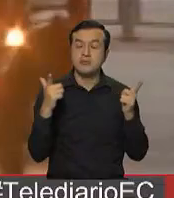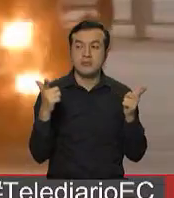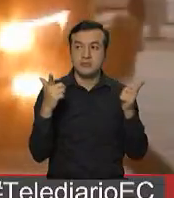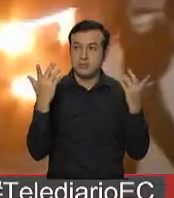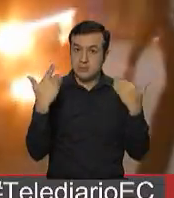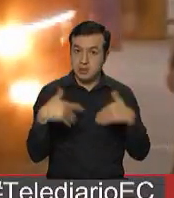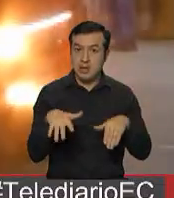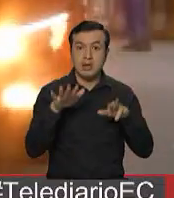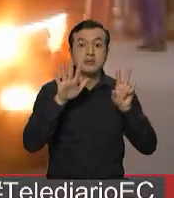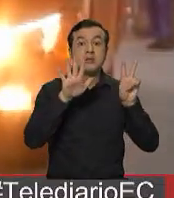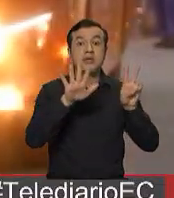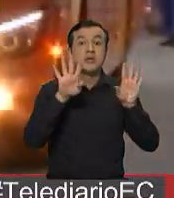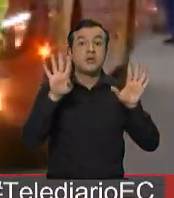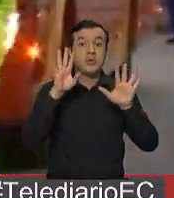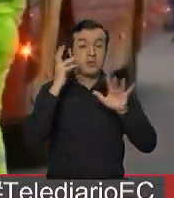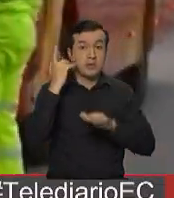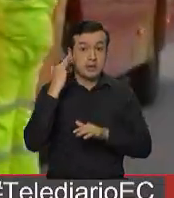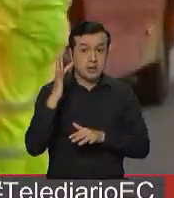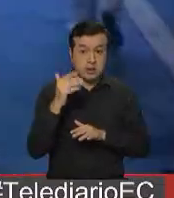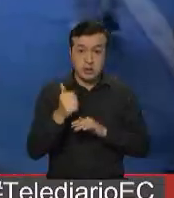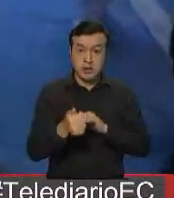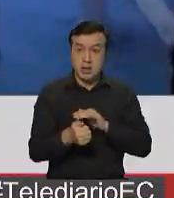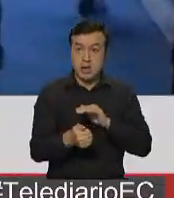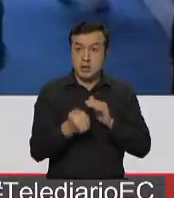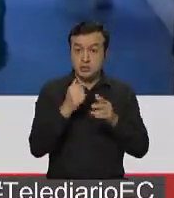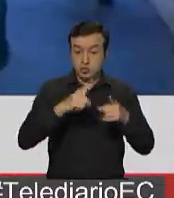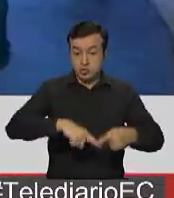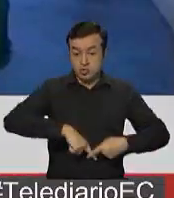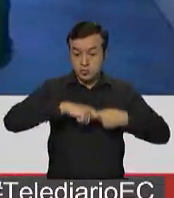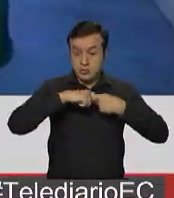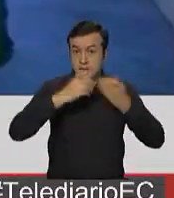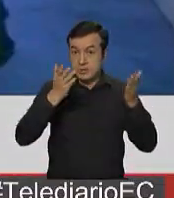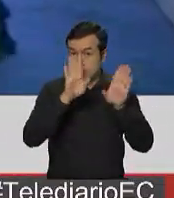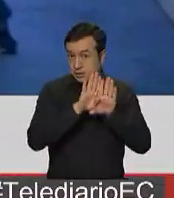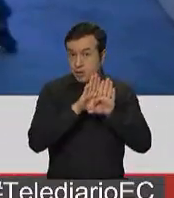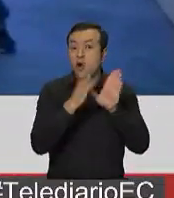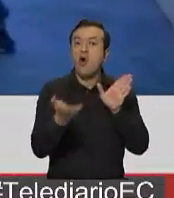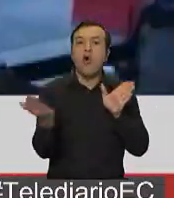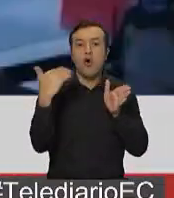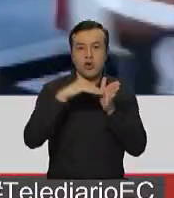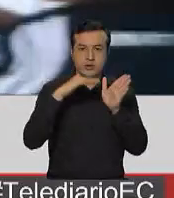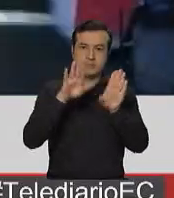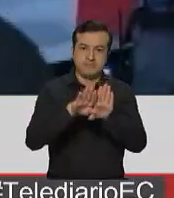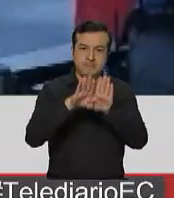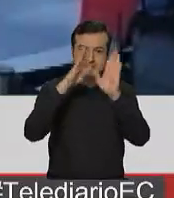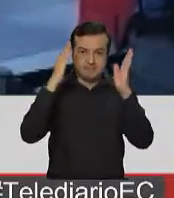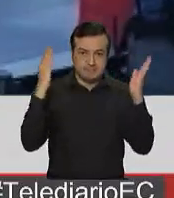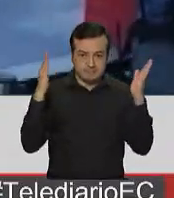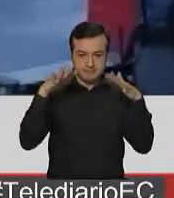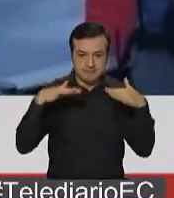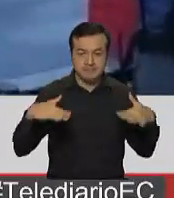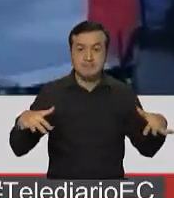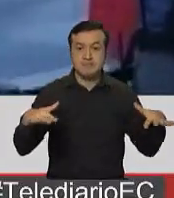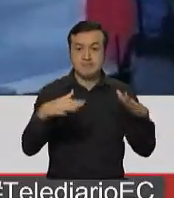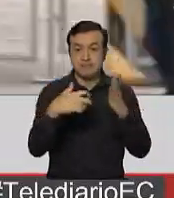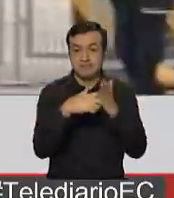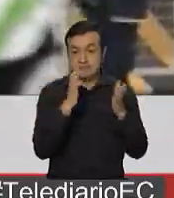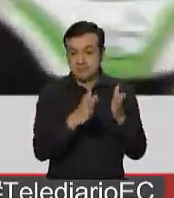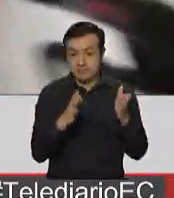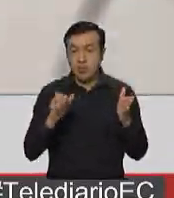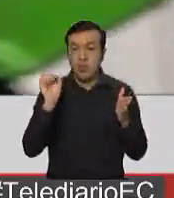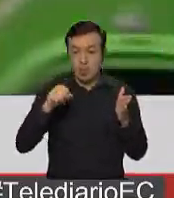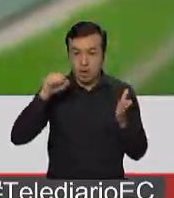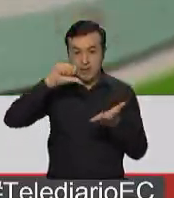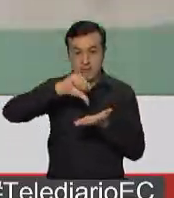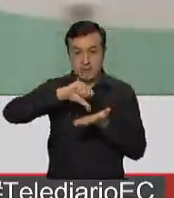Tras 79 días de paralización, se reactivaron las operaciones del terminal terrestre de Guayaquil y de Pascuales para el transporte